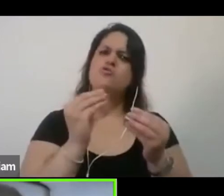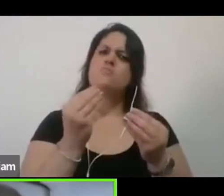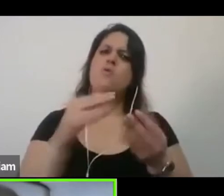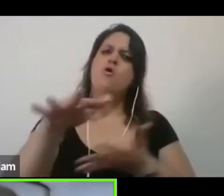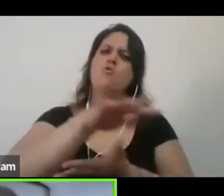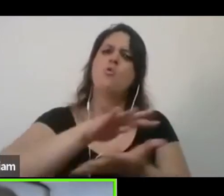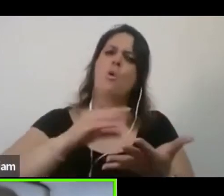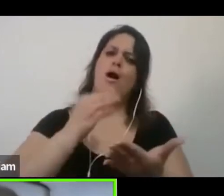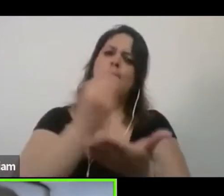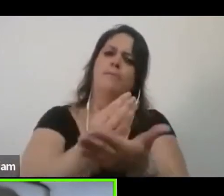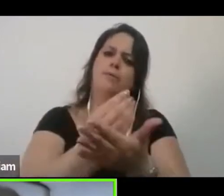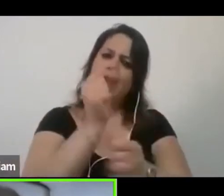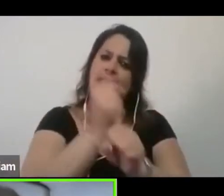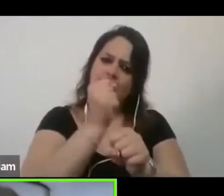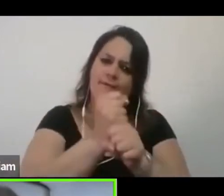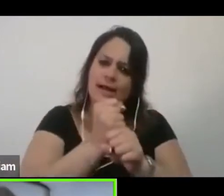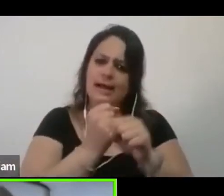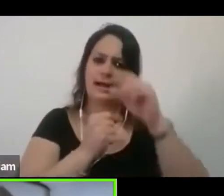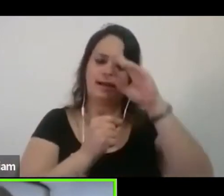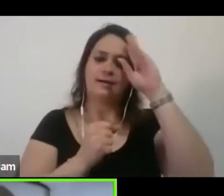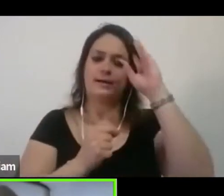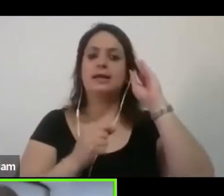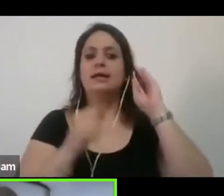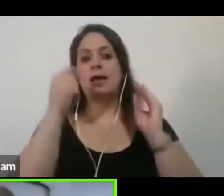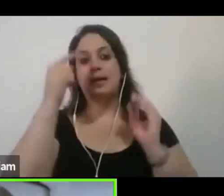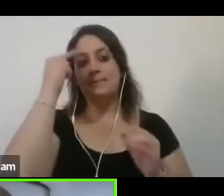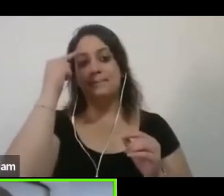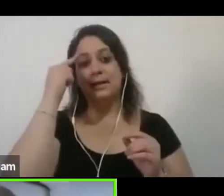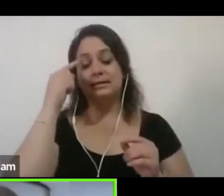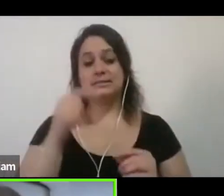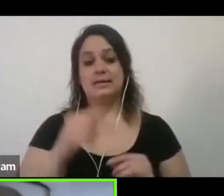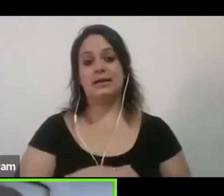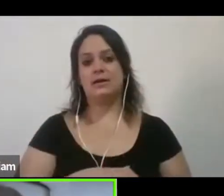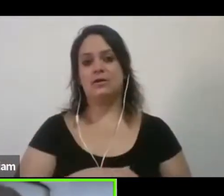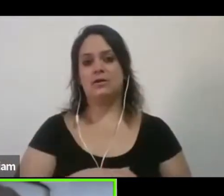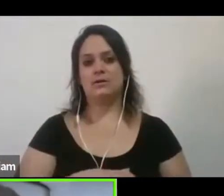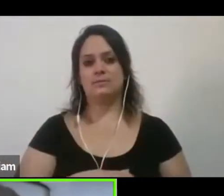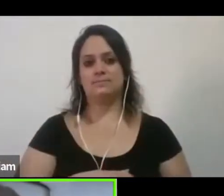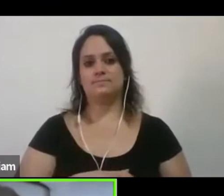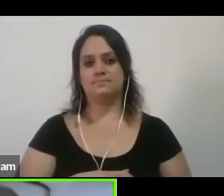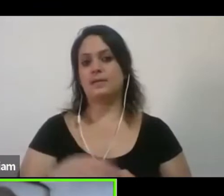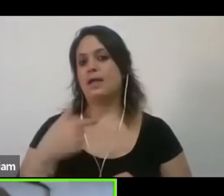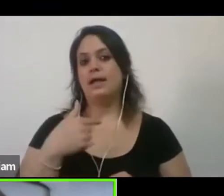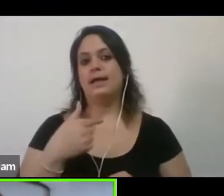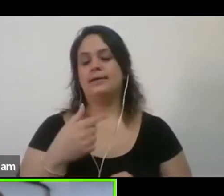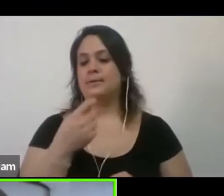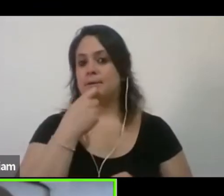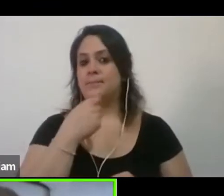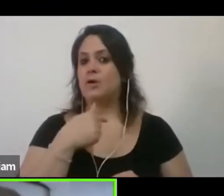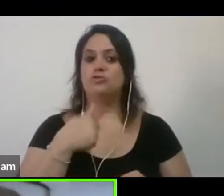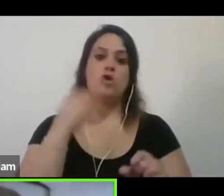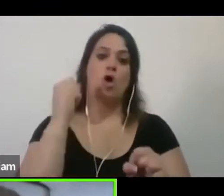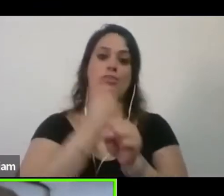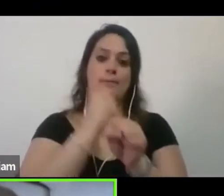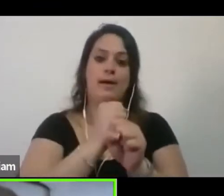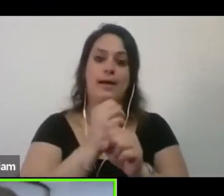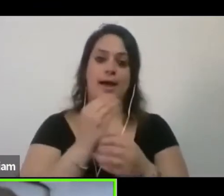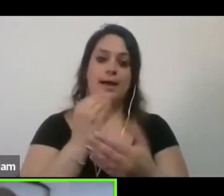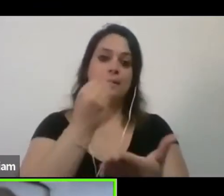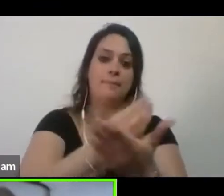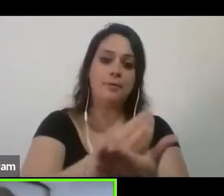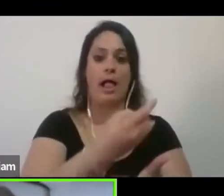los espacios, pensar, bueno, dónde puedo yo insertarme